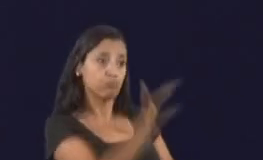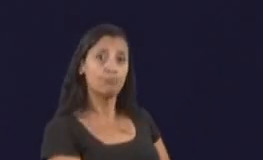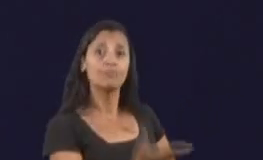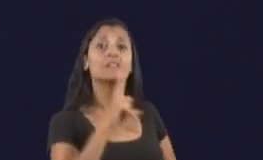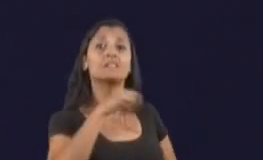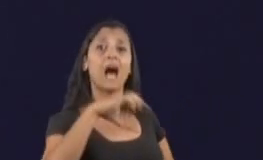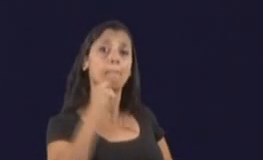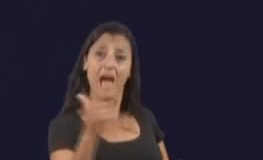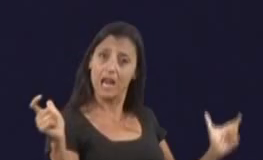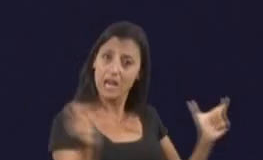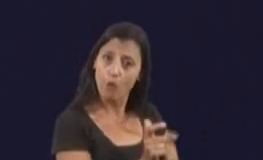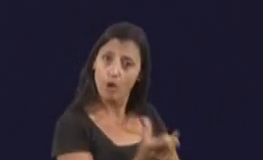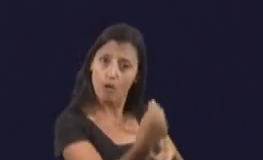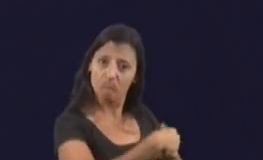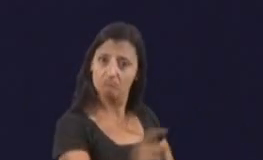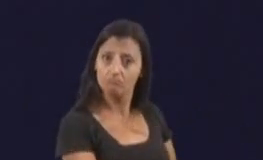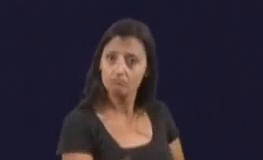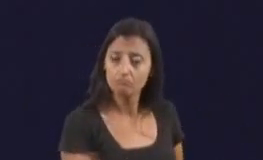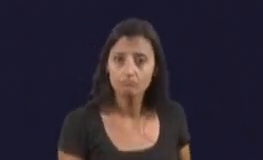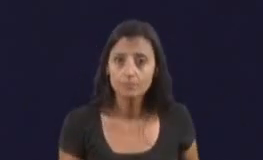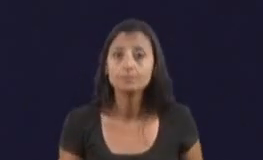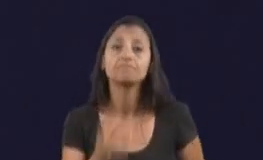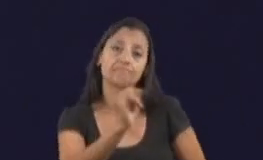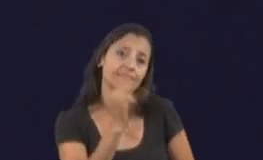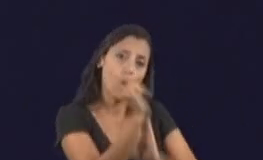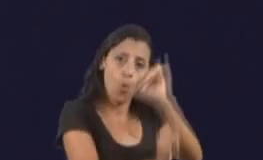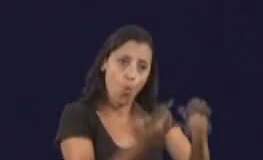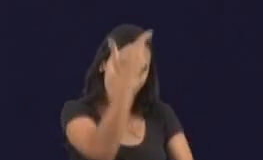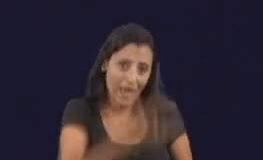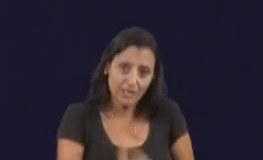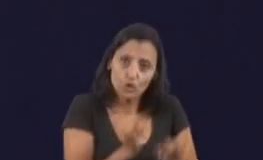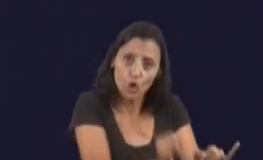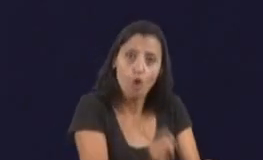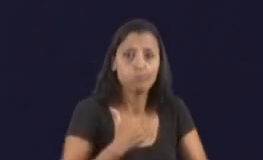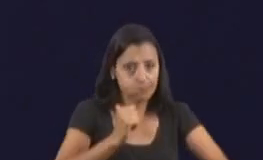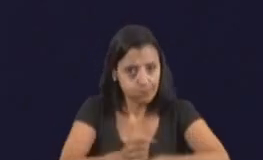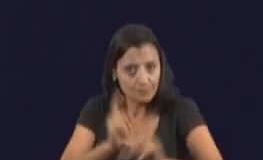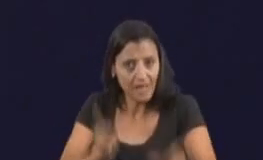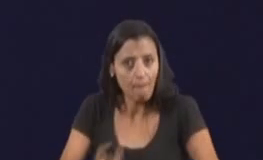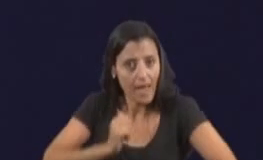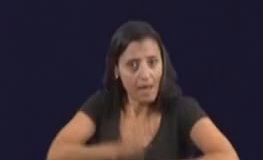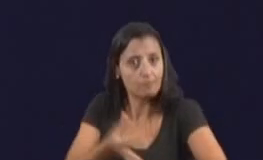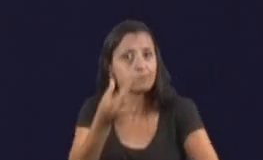Tapia. Sí, te lo cuento en primera persona porque también estuve ahí.